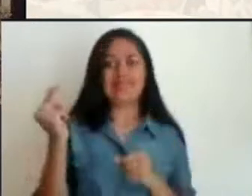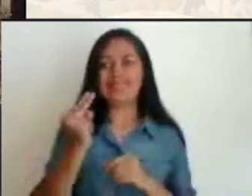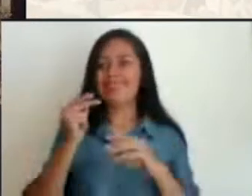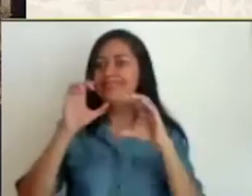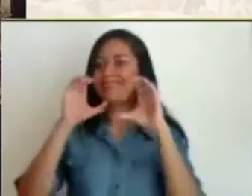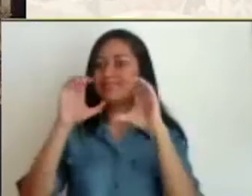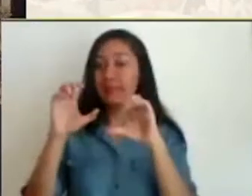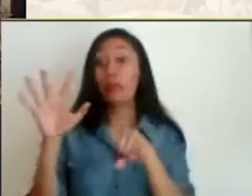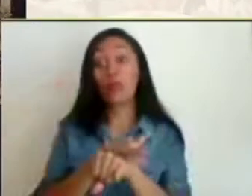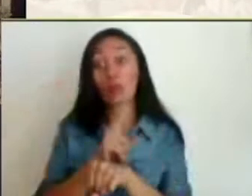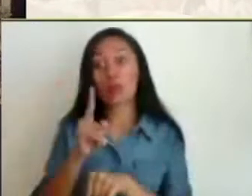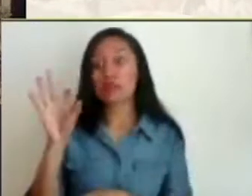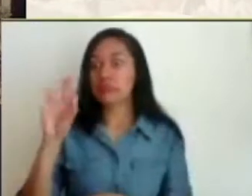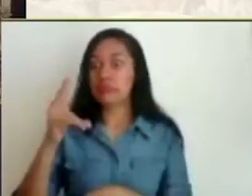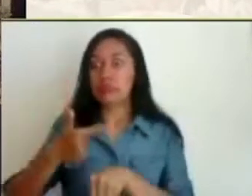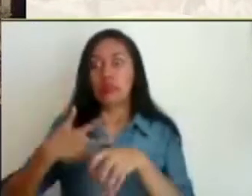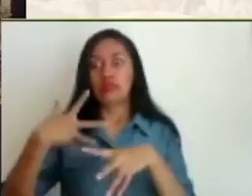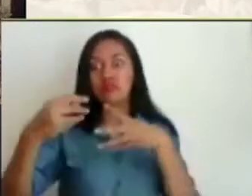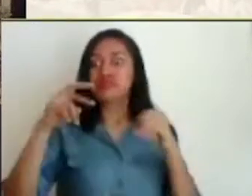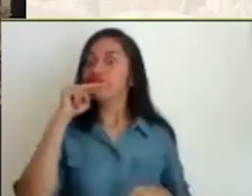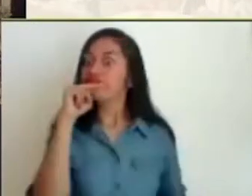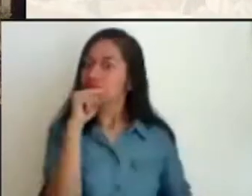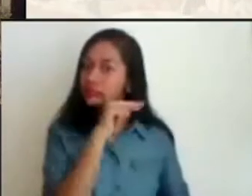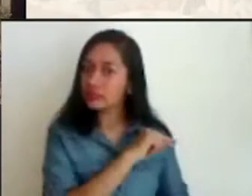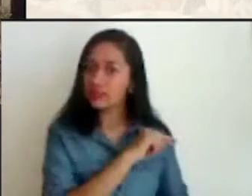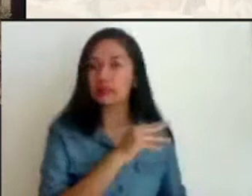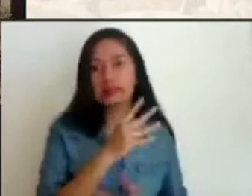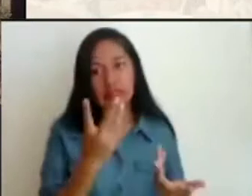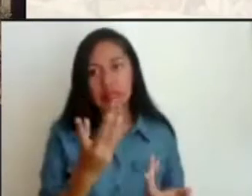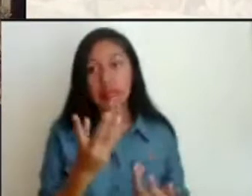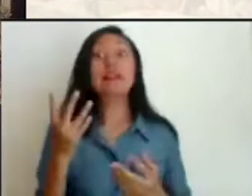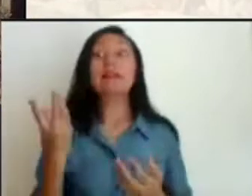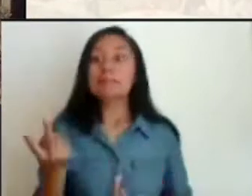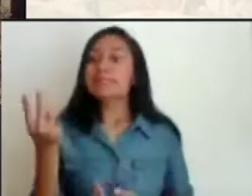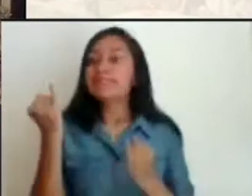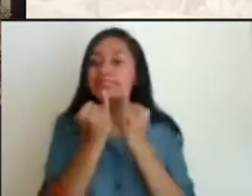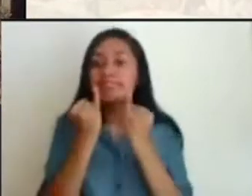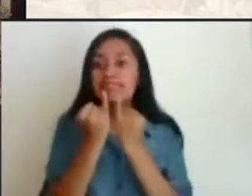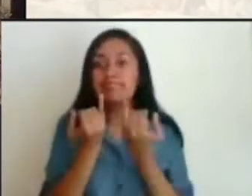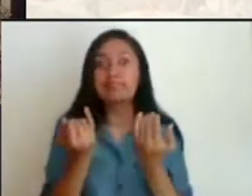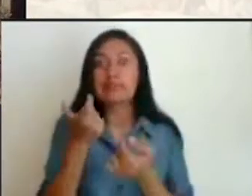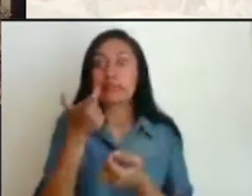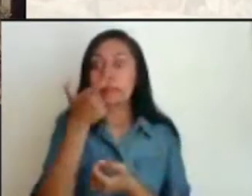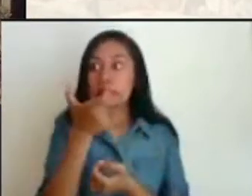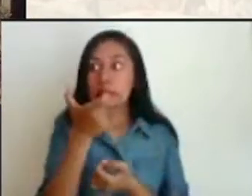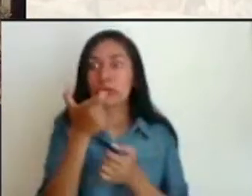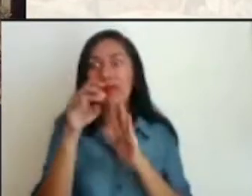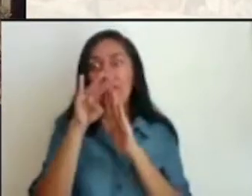intensa como se veía que llegaba, sino también para proteger al máximo de lo posible las actividades